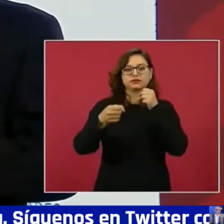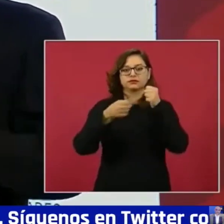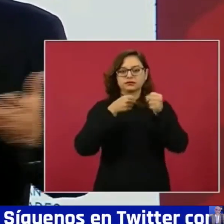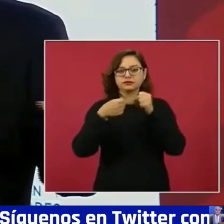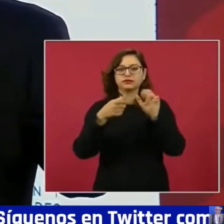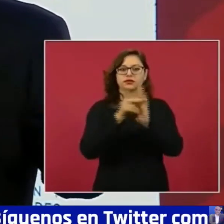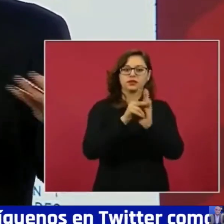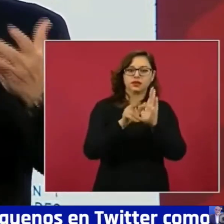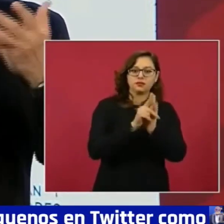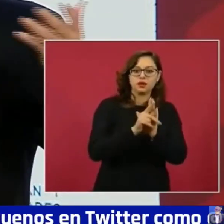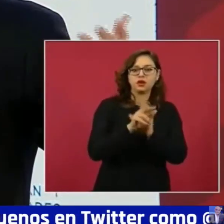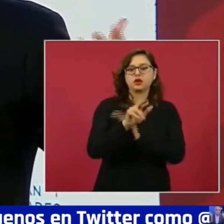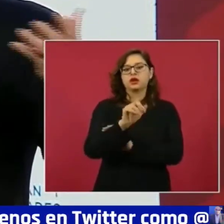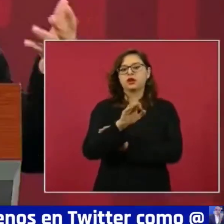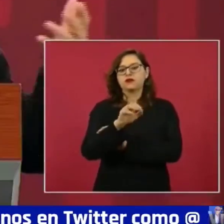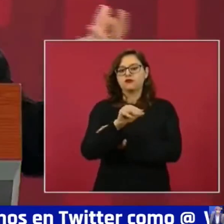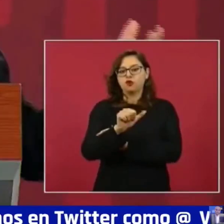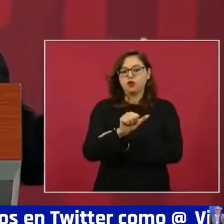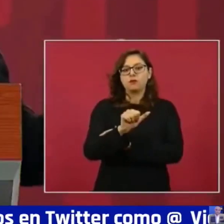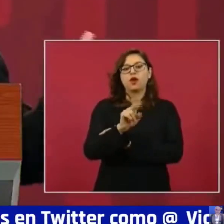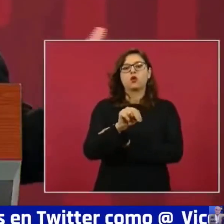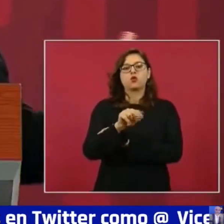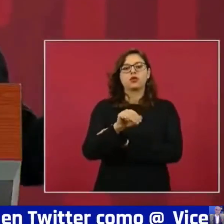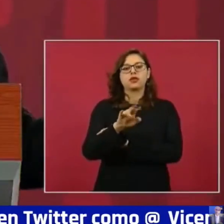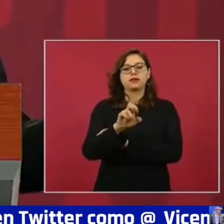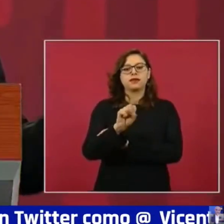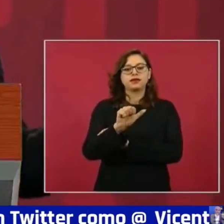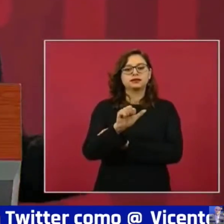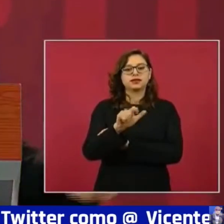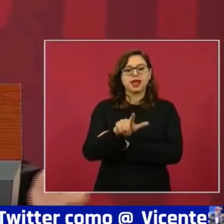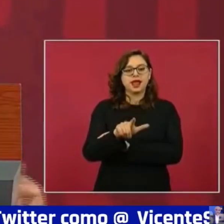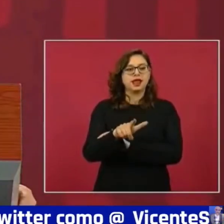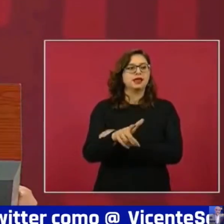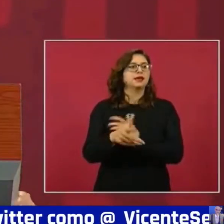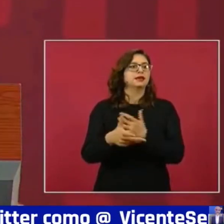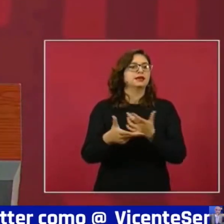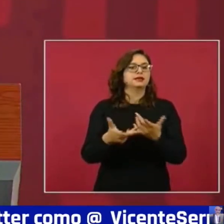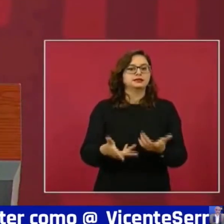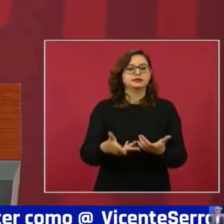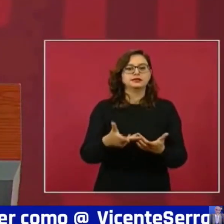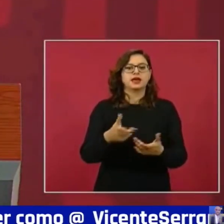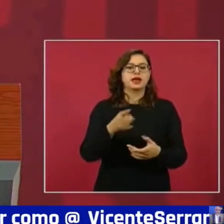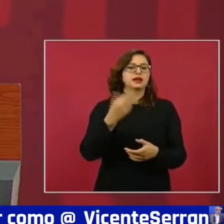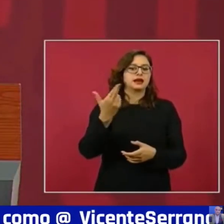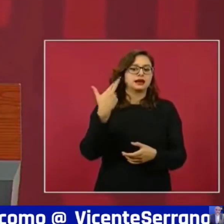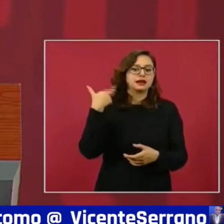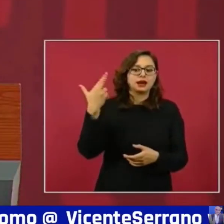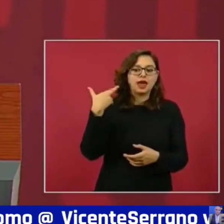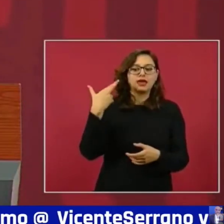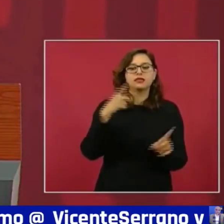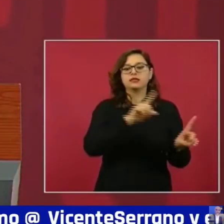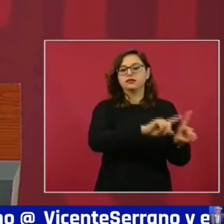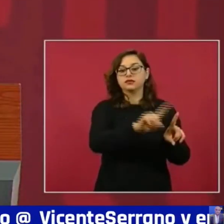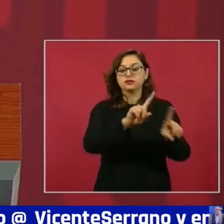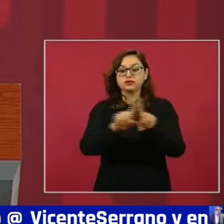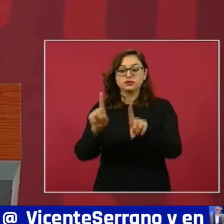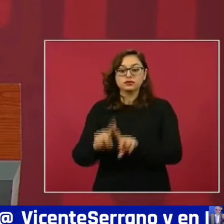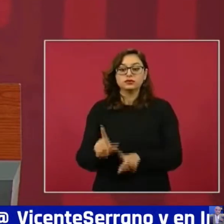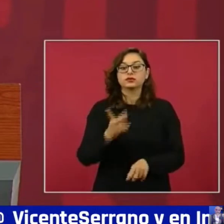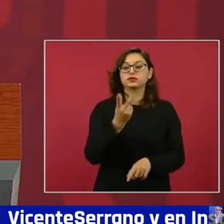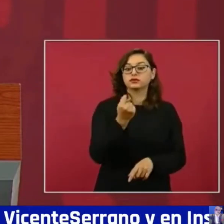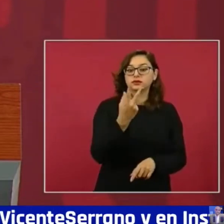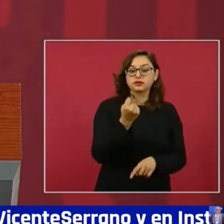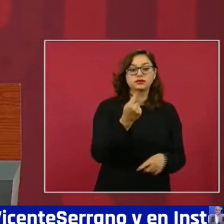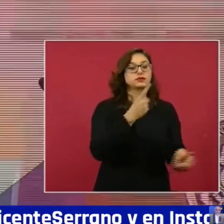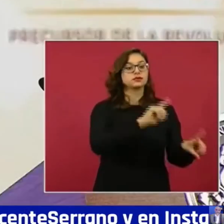periódicos, en el Reforma, en el Universal, en las estaciones de radio, las